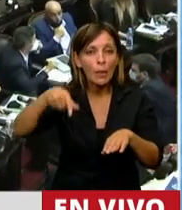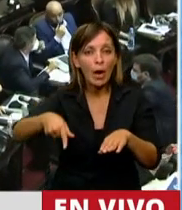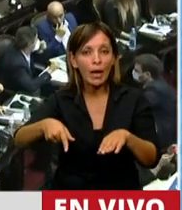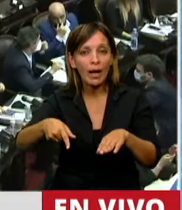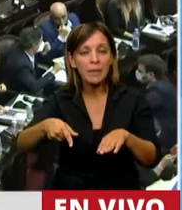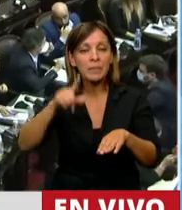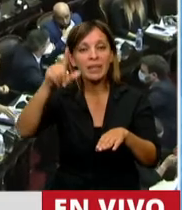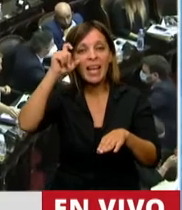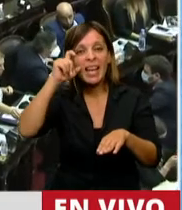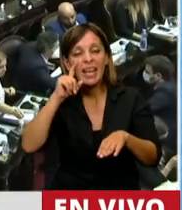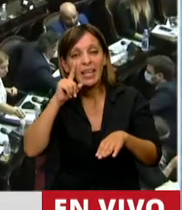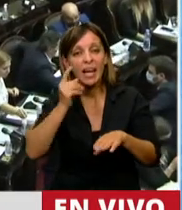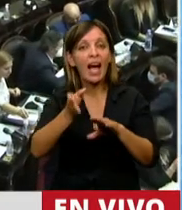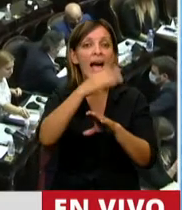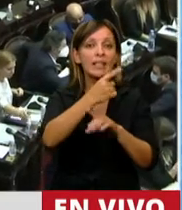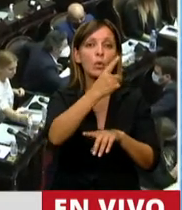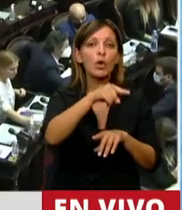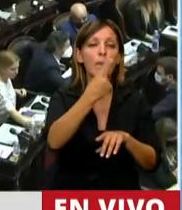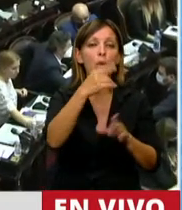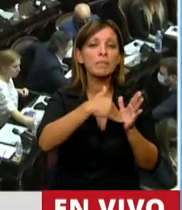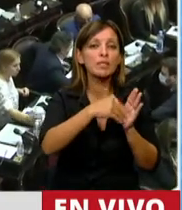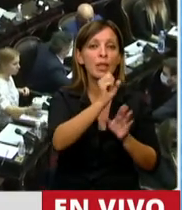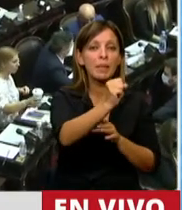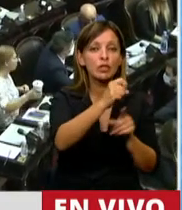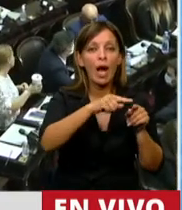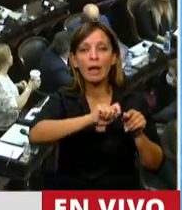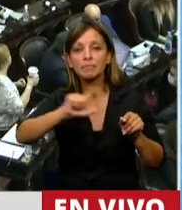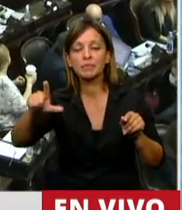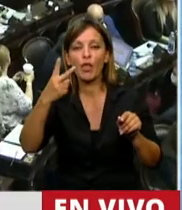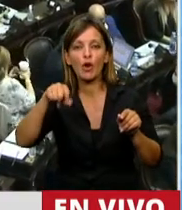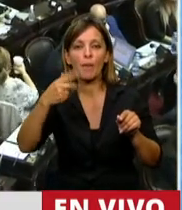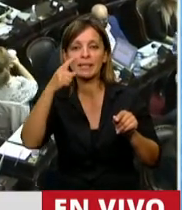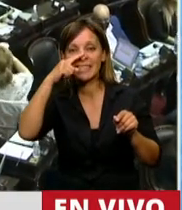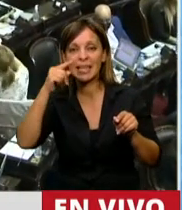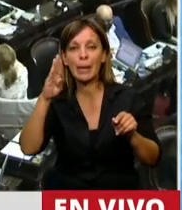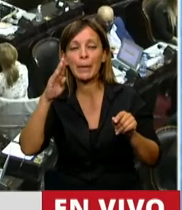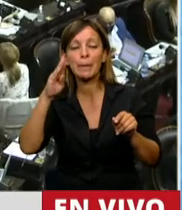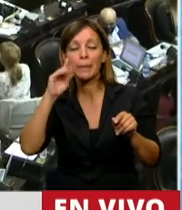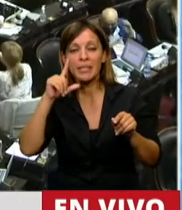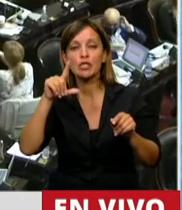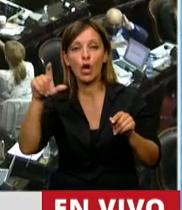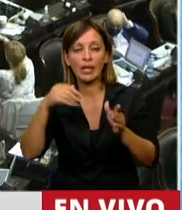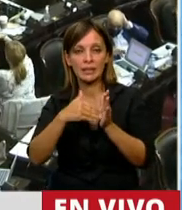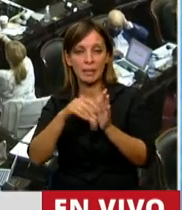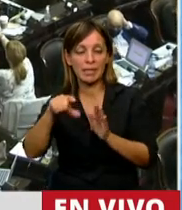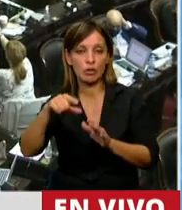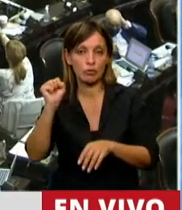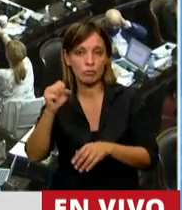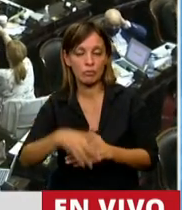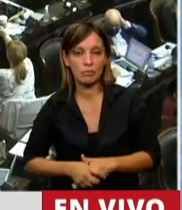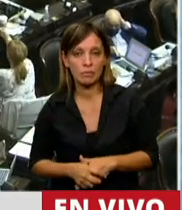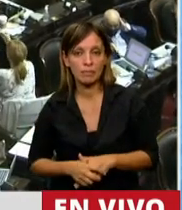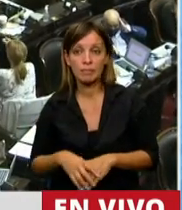Entre LELIC y PASES tenía 1,1 millón de pesos y ahora es de 2,7 billones de pesos.